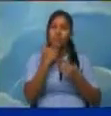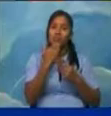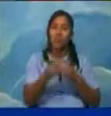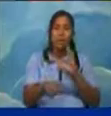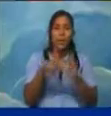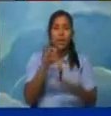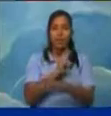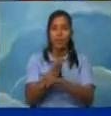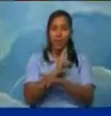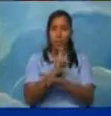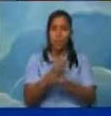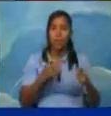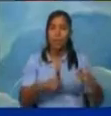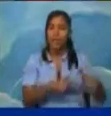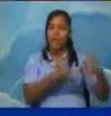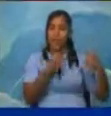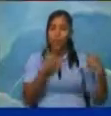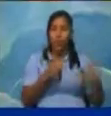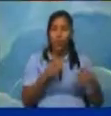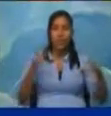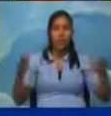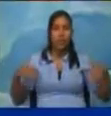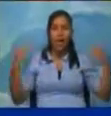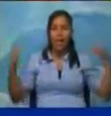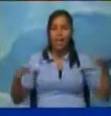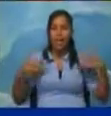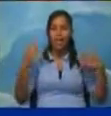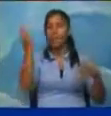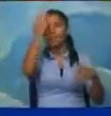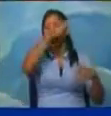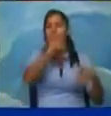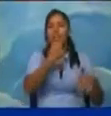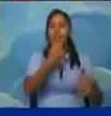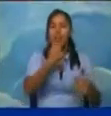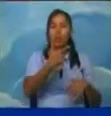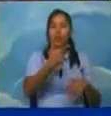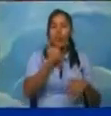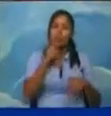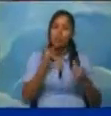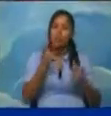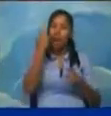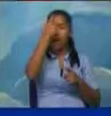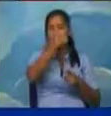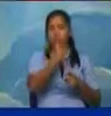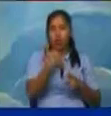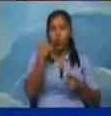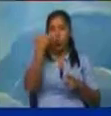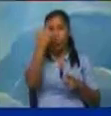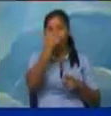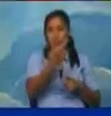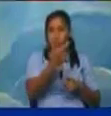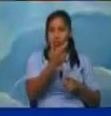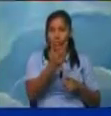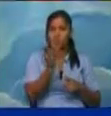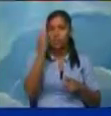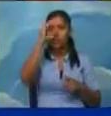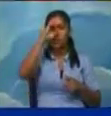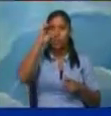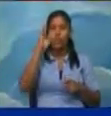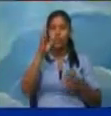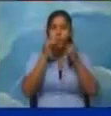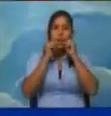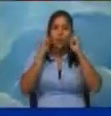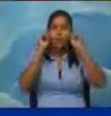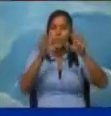El corazón alegre. Hermosea. El rostro. El rostro. Que Dios me les